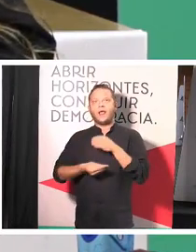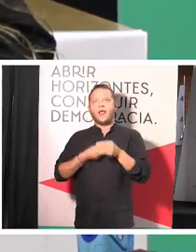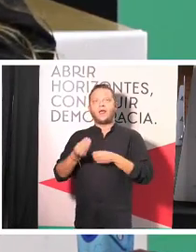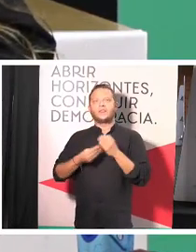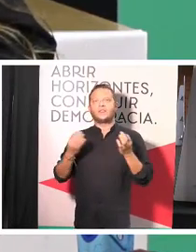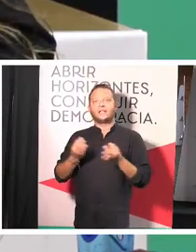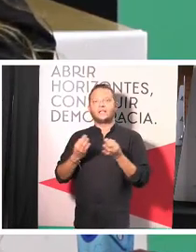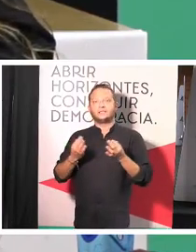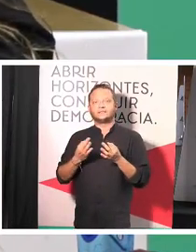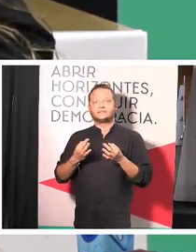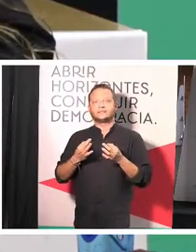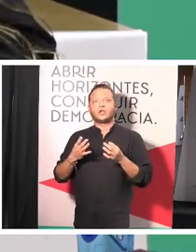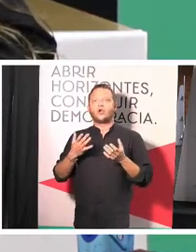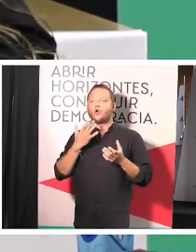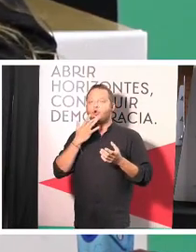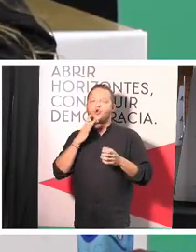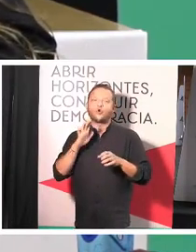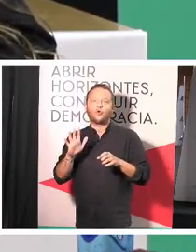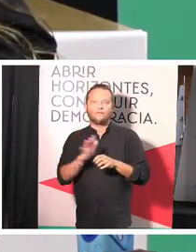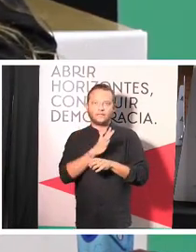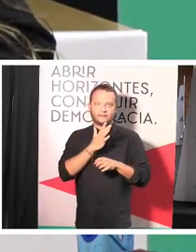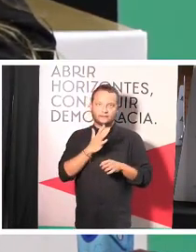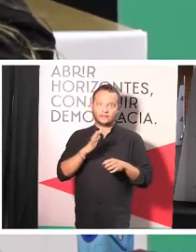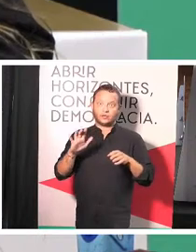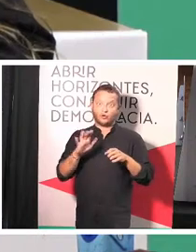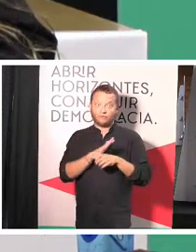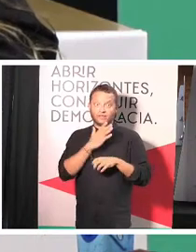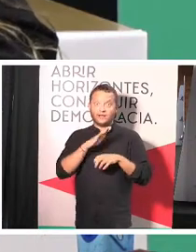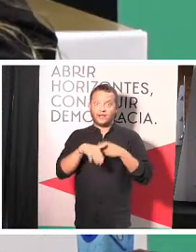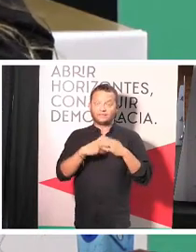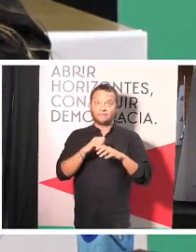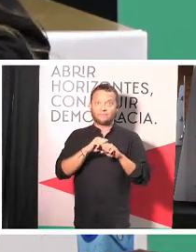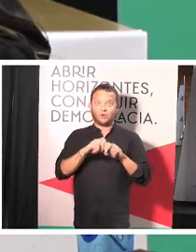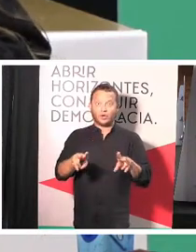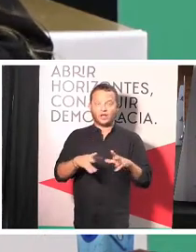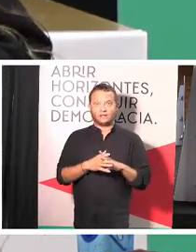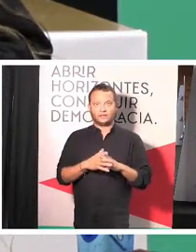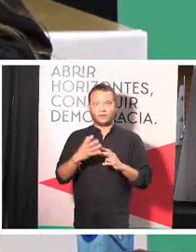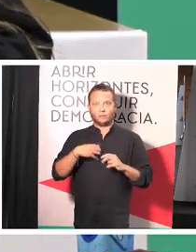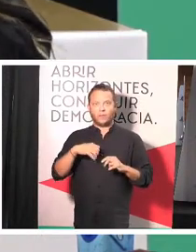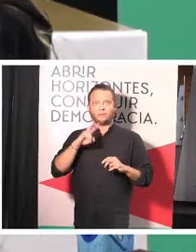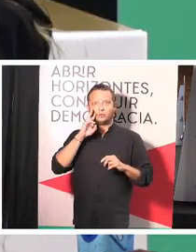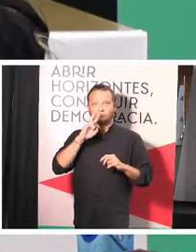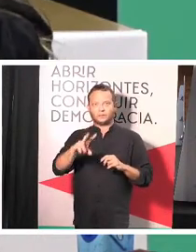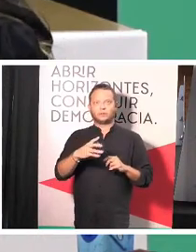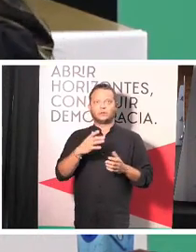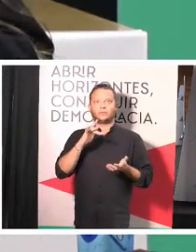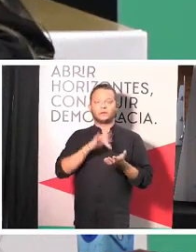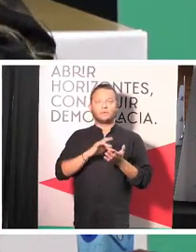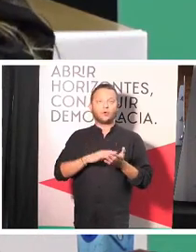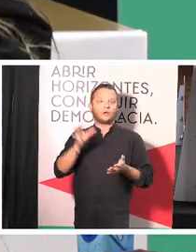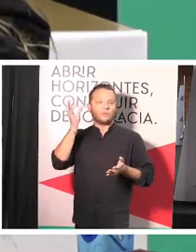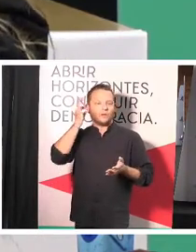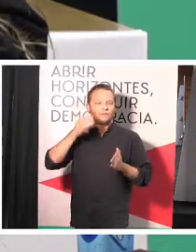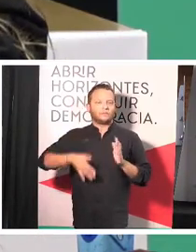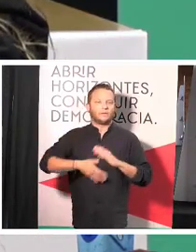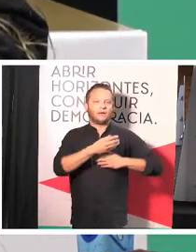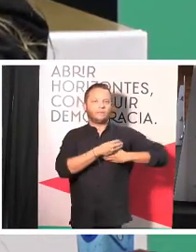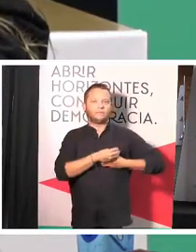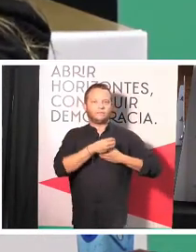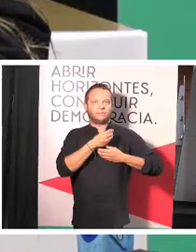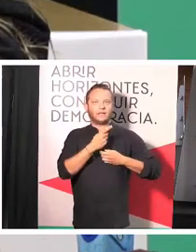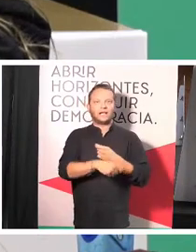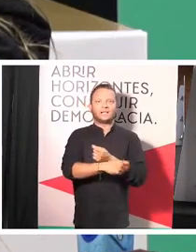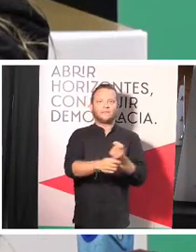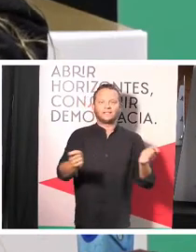hacen es encubrirlos y empeorarlos, ¿no? Podemos verlo, por ejemplo, cuando sale una mujer con su niño en brazos